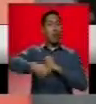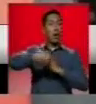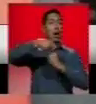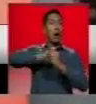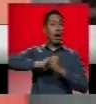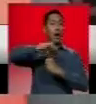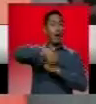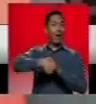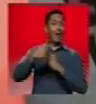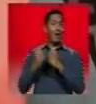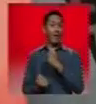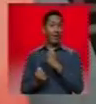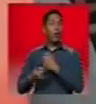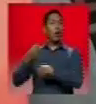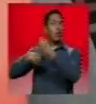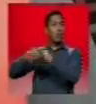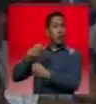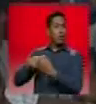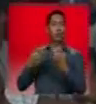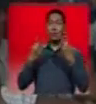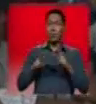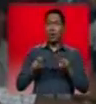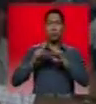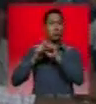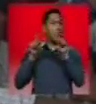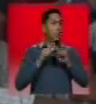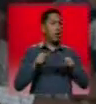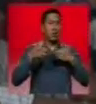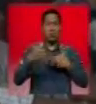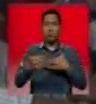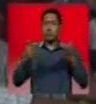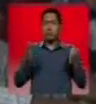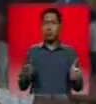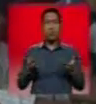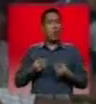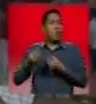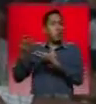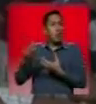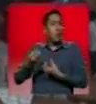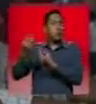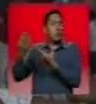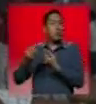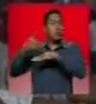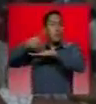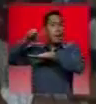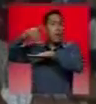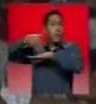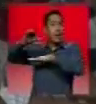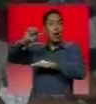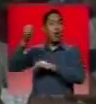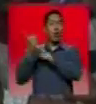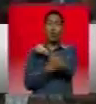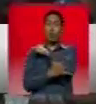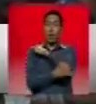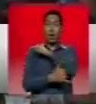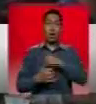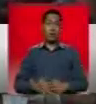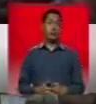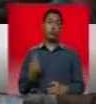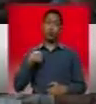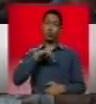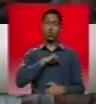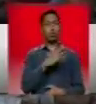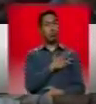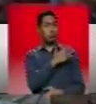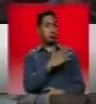se va a diversificar en diferentes tipos de carga. No hay que tener desconfianza porque siempre la empresa privada trae más trabajo para